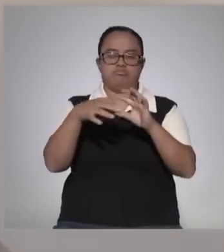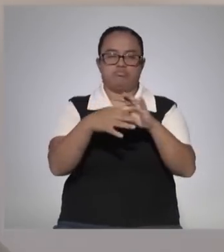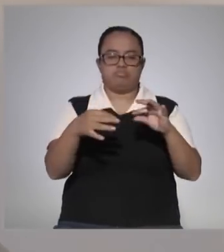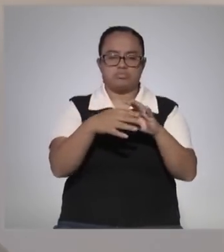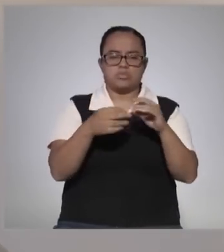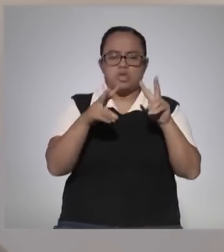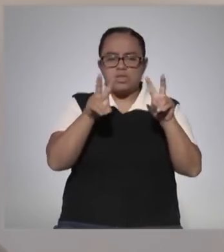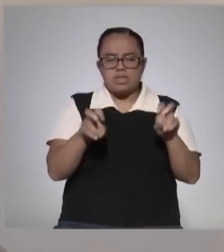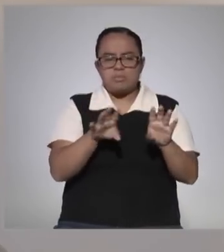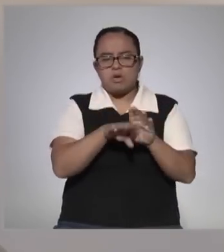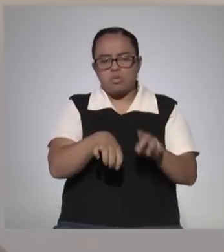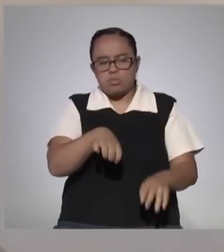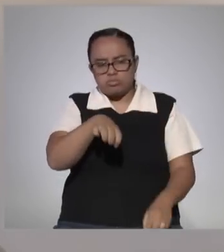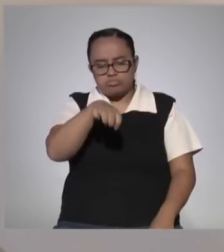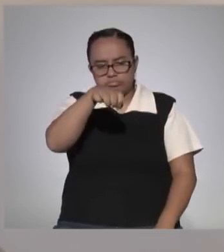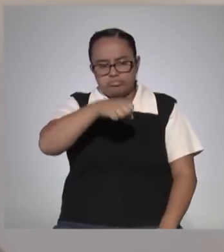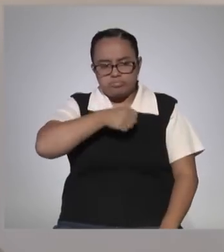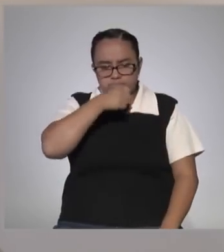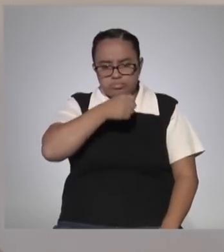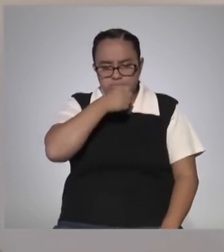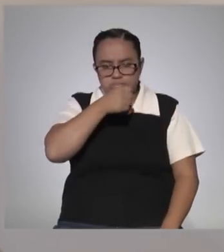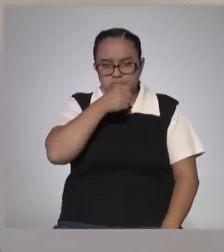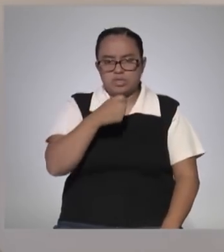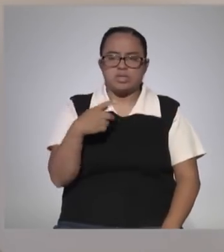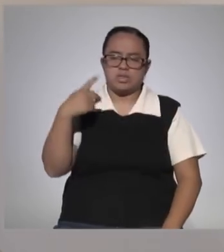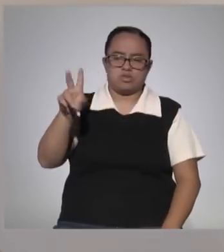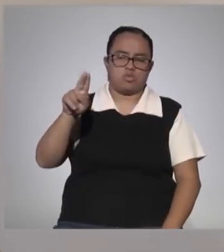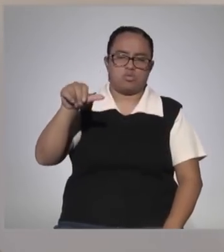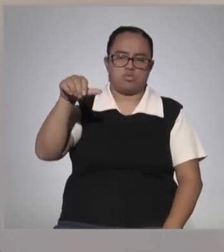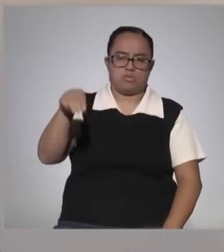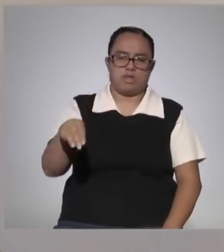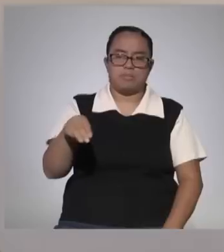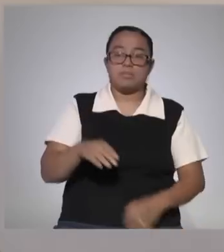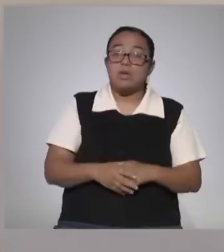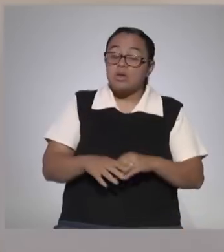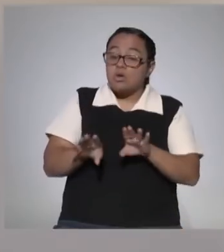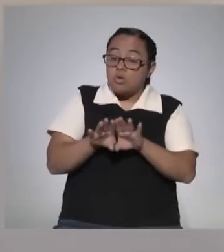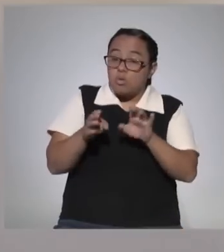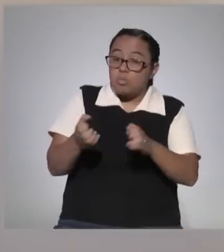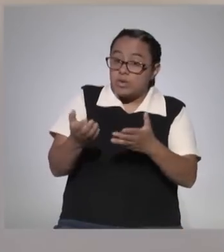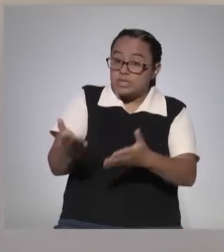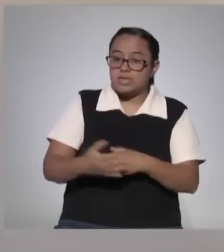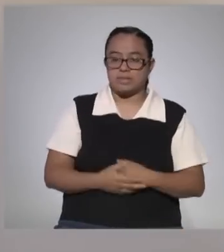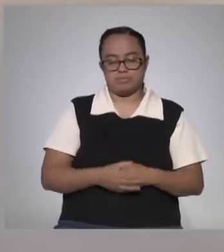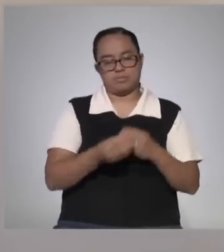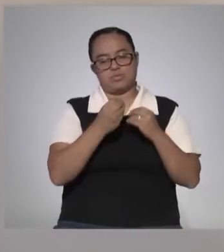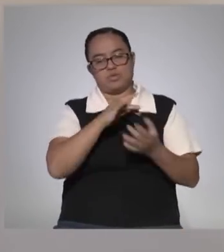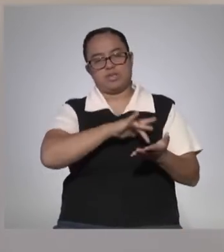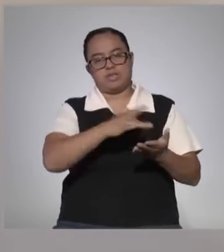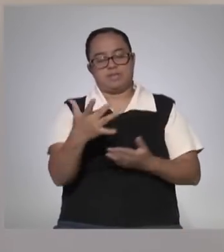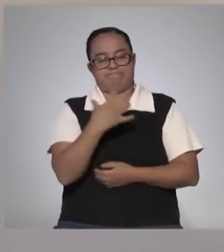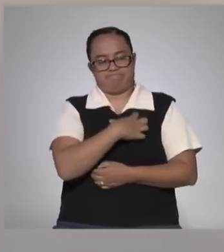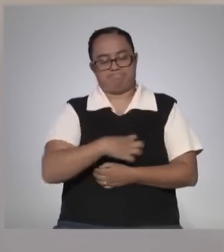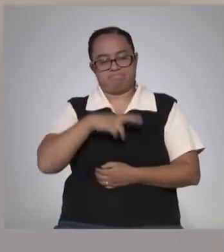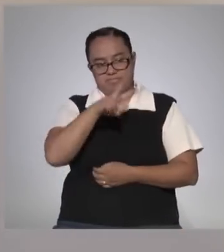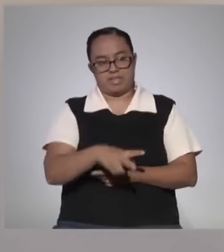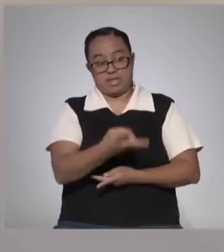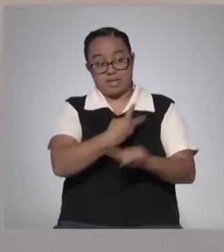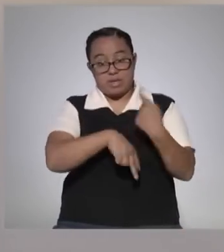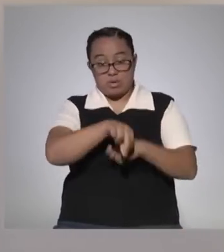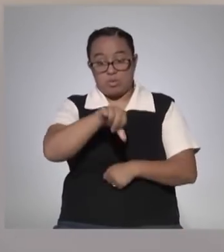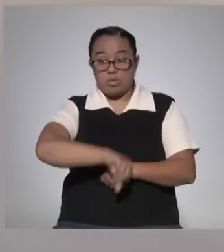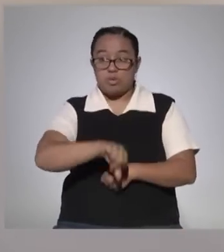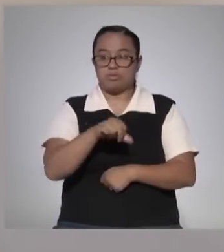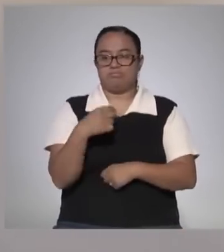Interdisciplinario sobre Envejecimiento y Vejez del SUYEP de la UNAM. Doris, bienvenida, ¿cómo estás? Muchísimas gracias, muy contenta de estar aquí para este